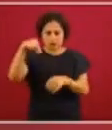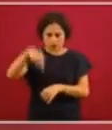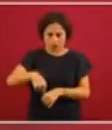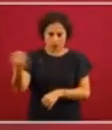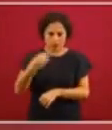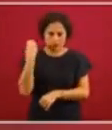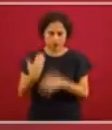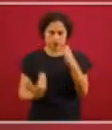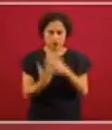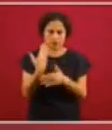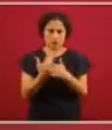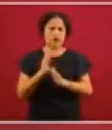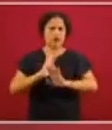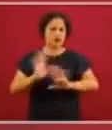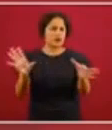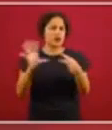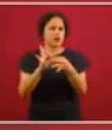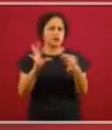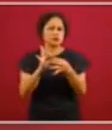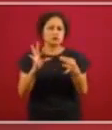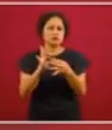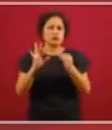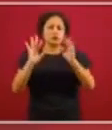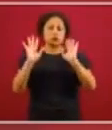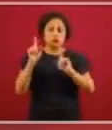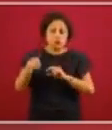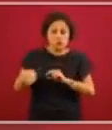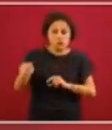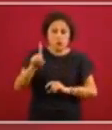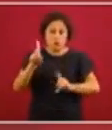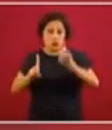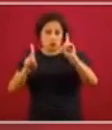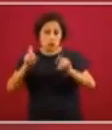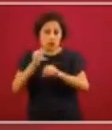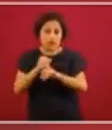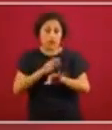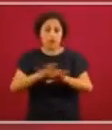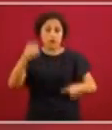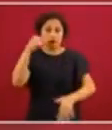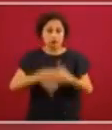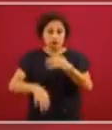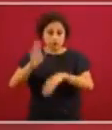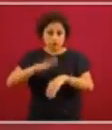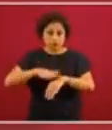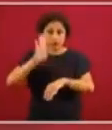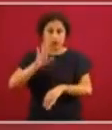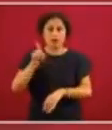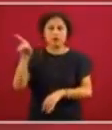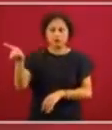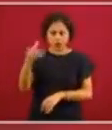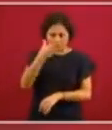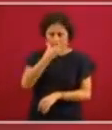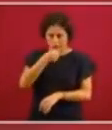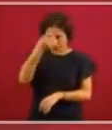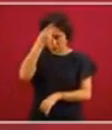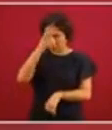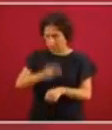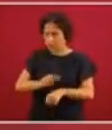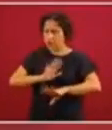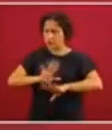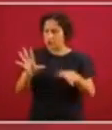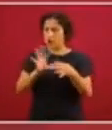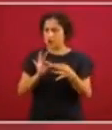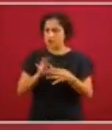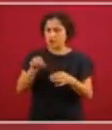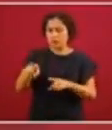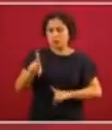matutina. Si faltara información más allá de lo que él ya explicó, y tengo entendido que salió un comunicado de prensa, pues lo traemos,